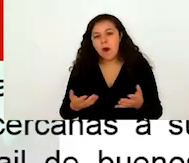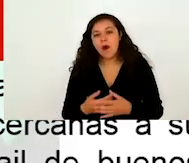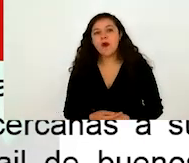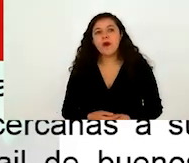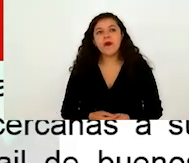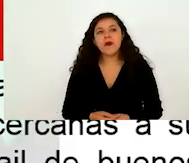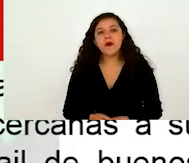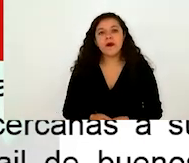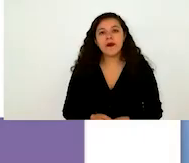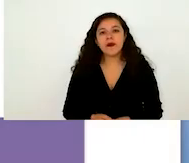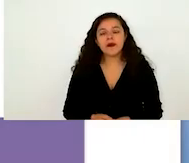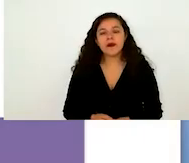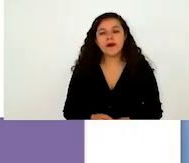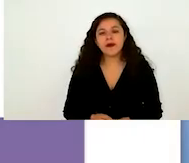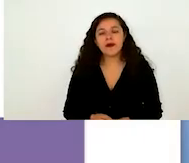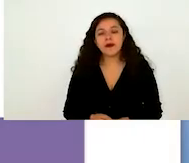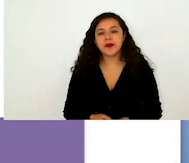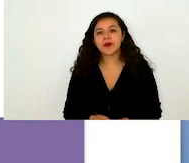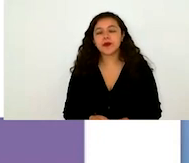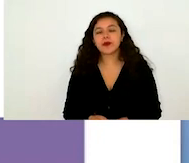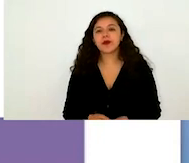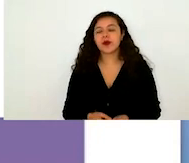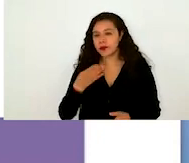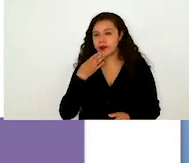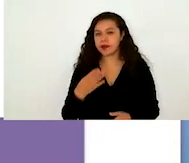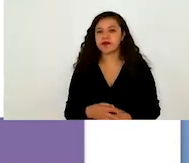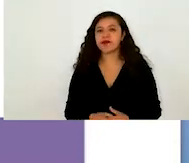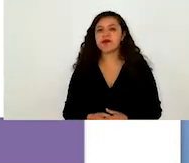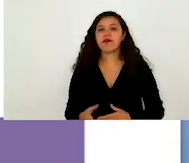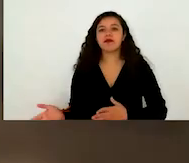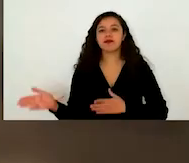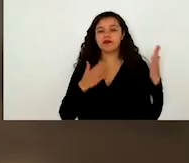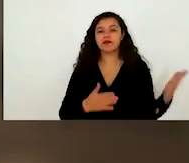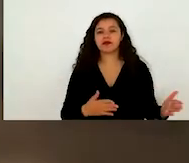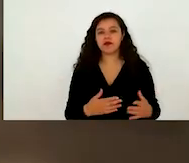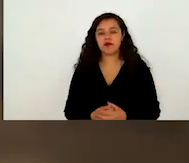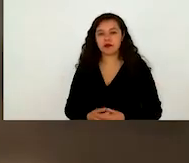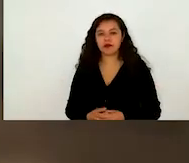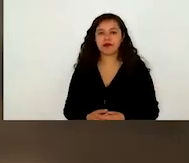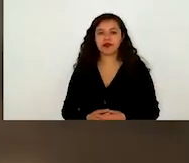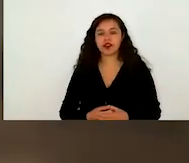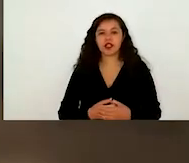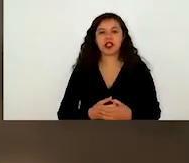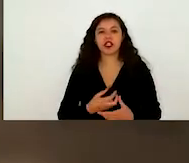muy bien vamos a al segundo módulo